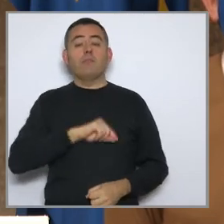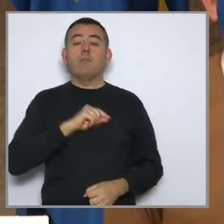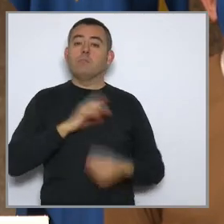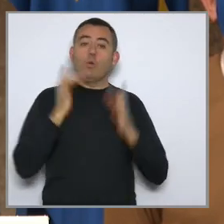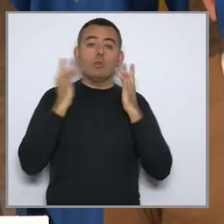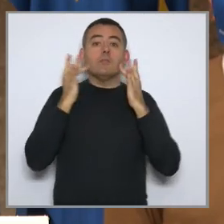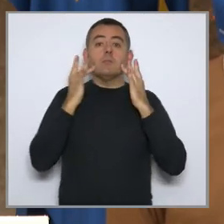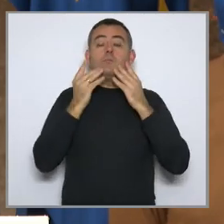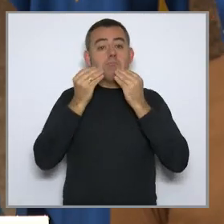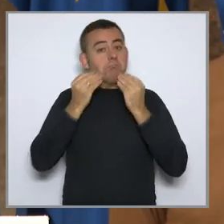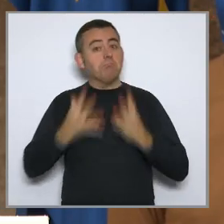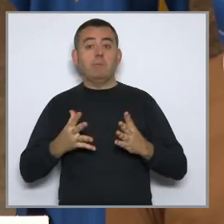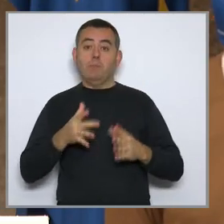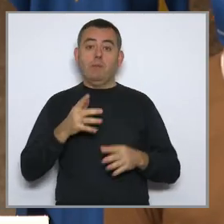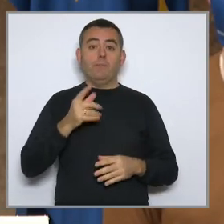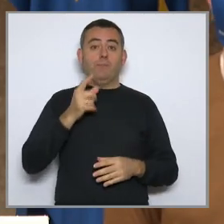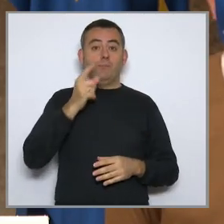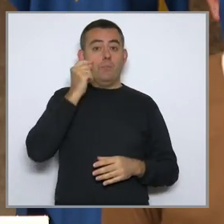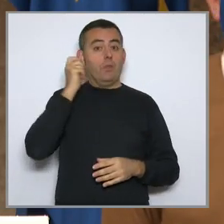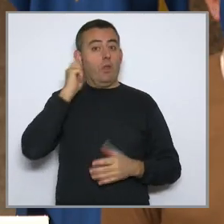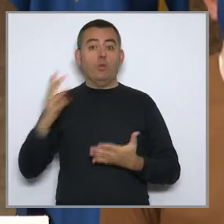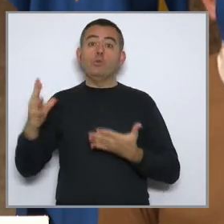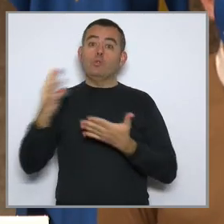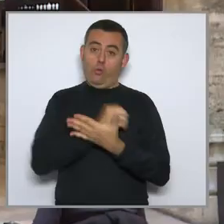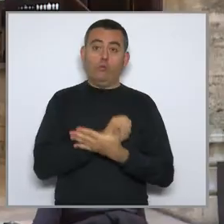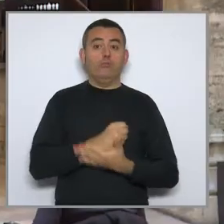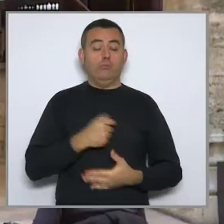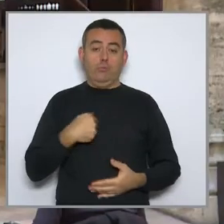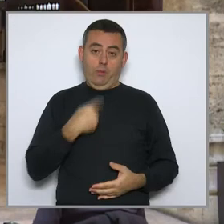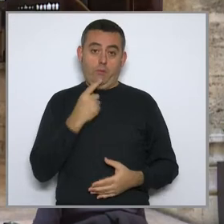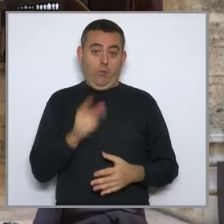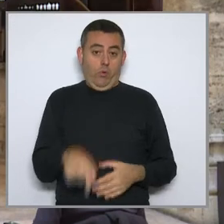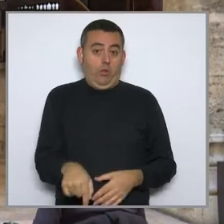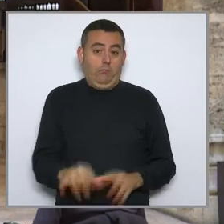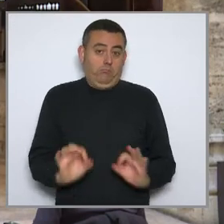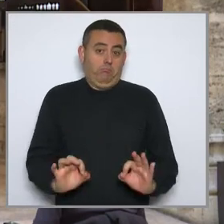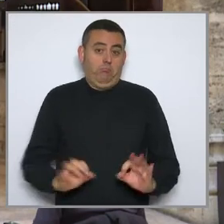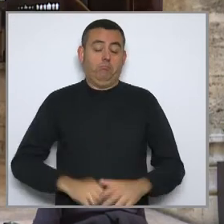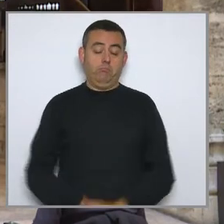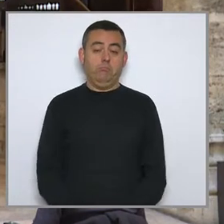que hoy, por mi parte, quiero expresar aquí. Gracias.